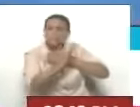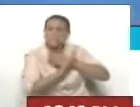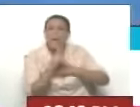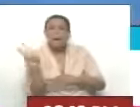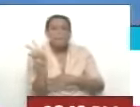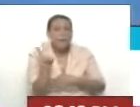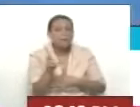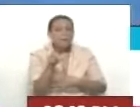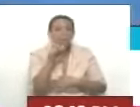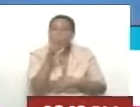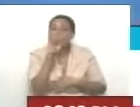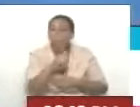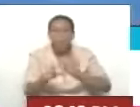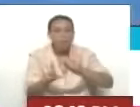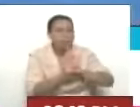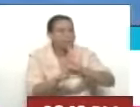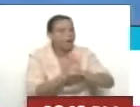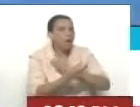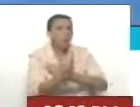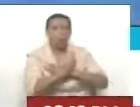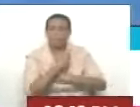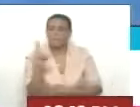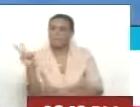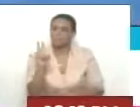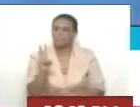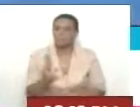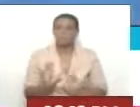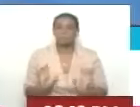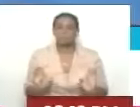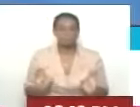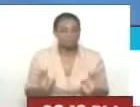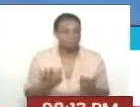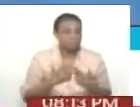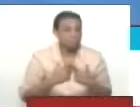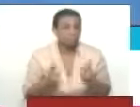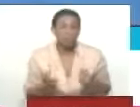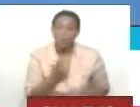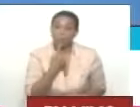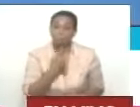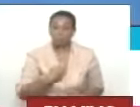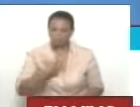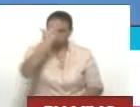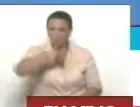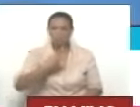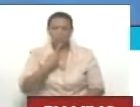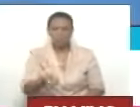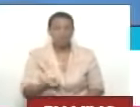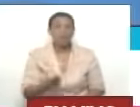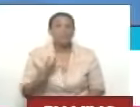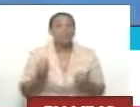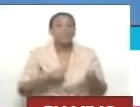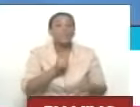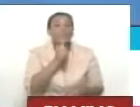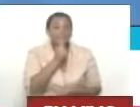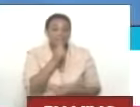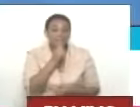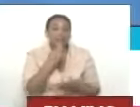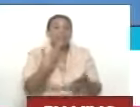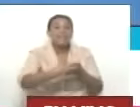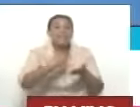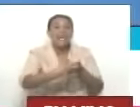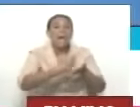sanciones ilegales y criminales contra Venezuela. No lo digo yo, lo dicen los